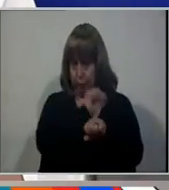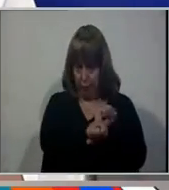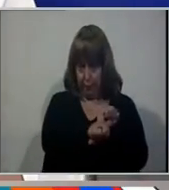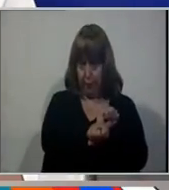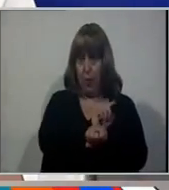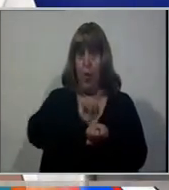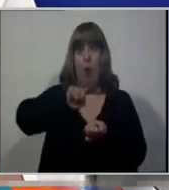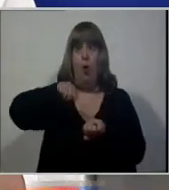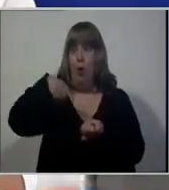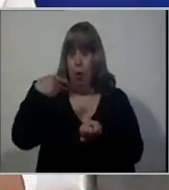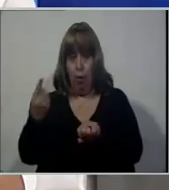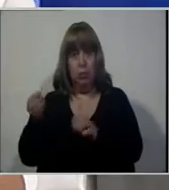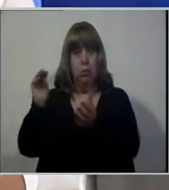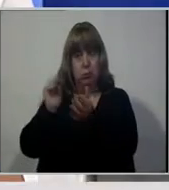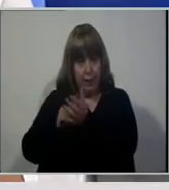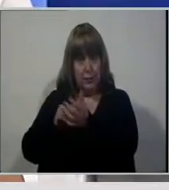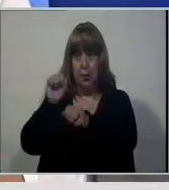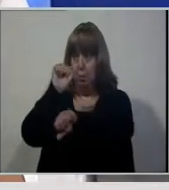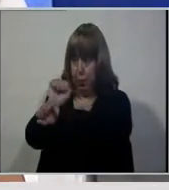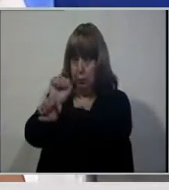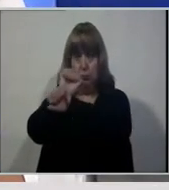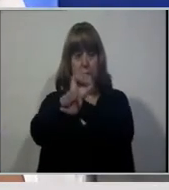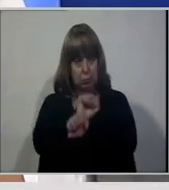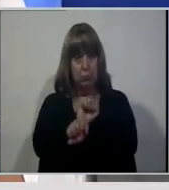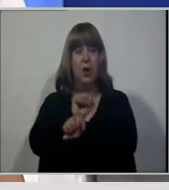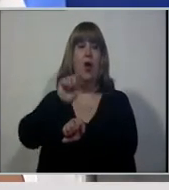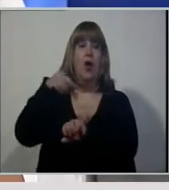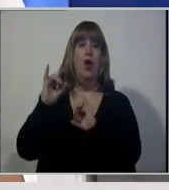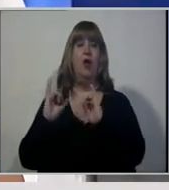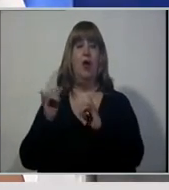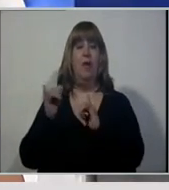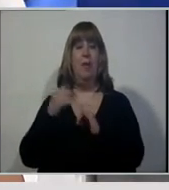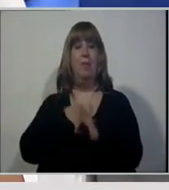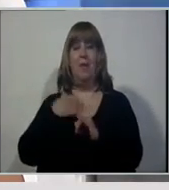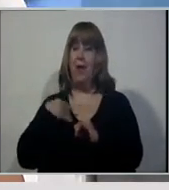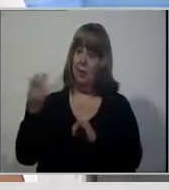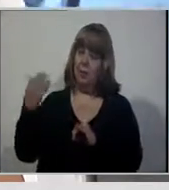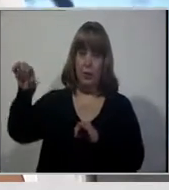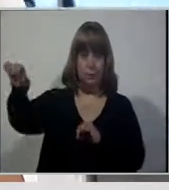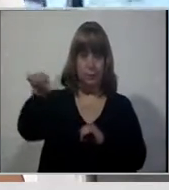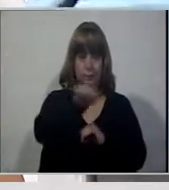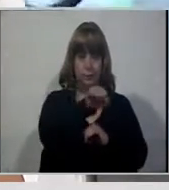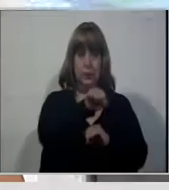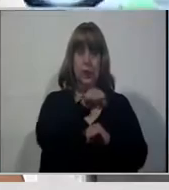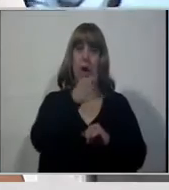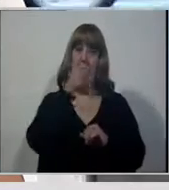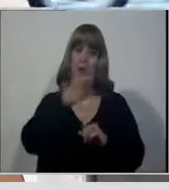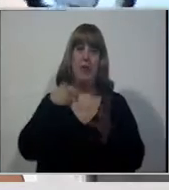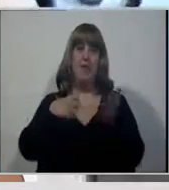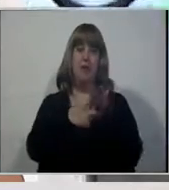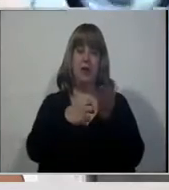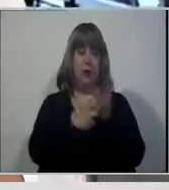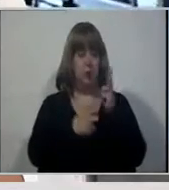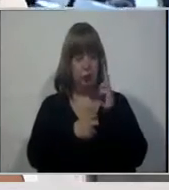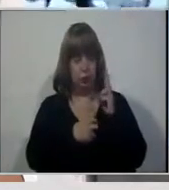comisaría 9 en Guaymallén. Ahora, por decisión del fiscal, los dos ya están en la cárcel con prisión